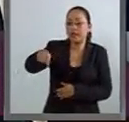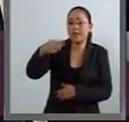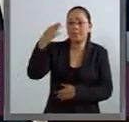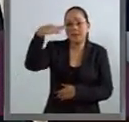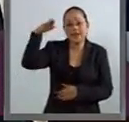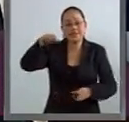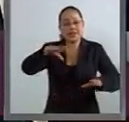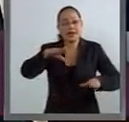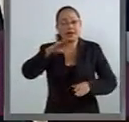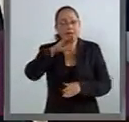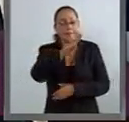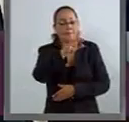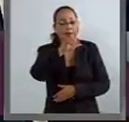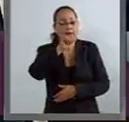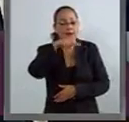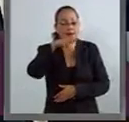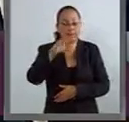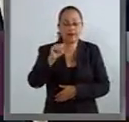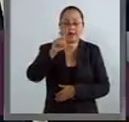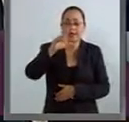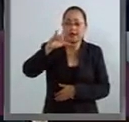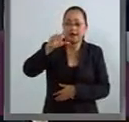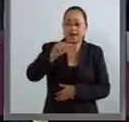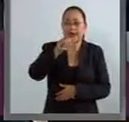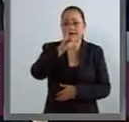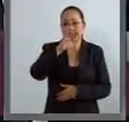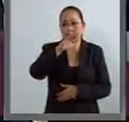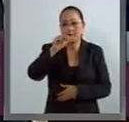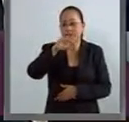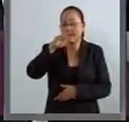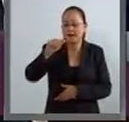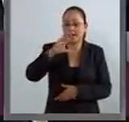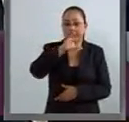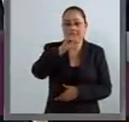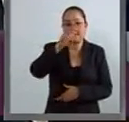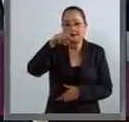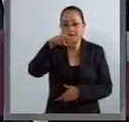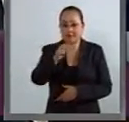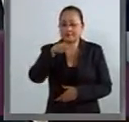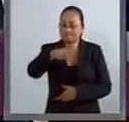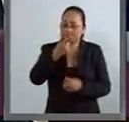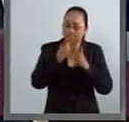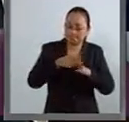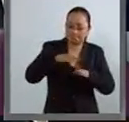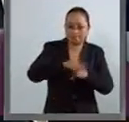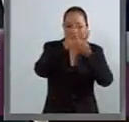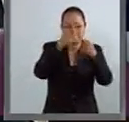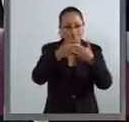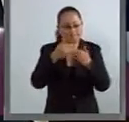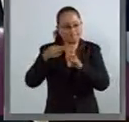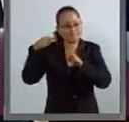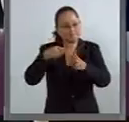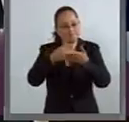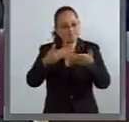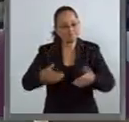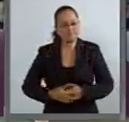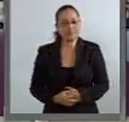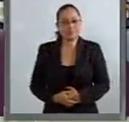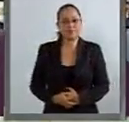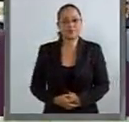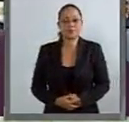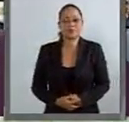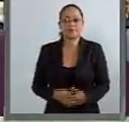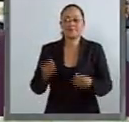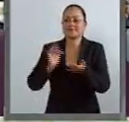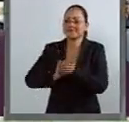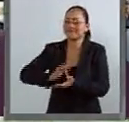maestra Blanca Lilia Ibarra Cadena para que comience a expresarse en torno al tema que vamos a tratar en el día de hoy.